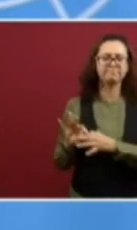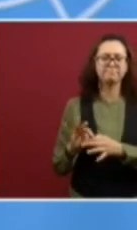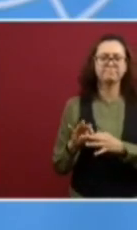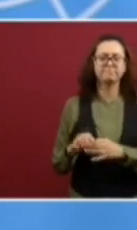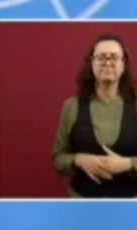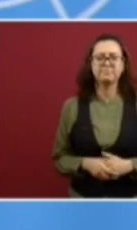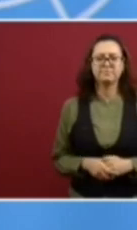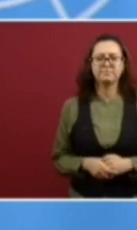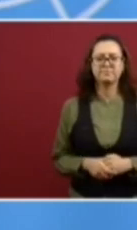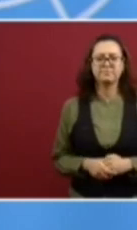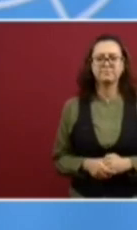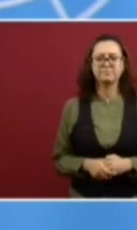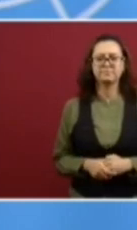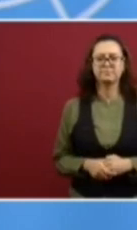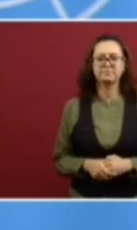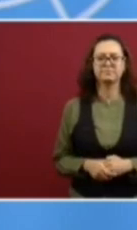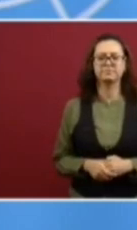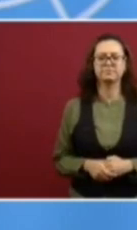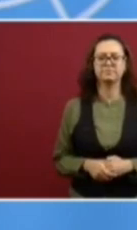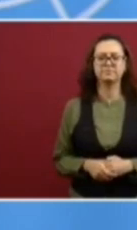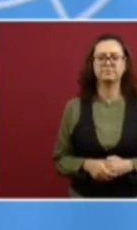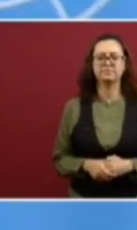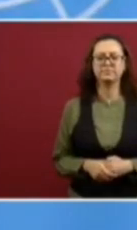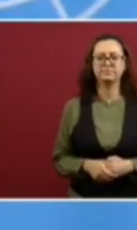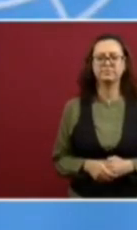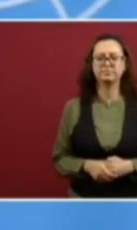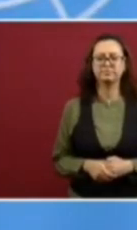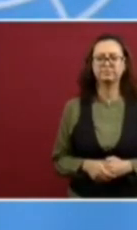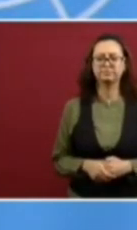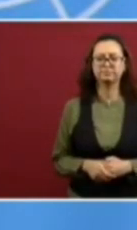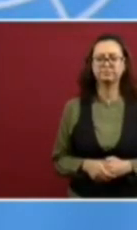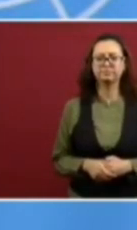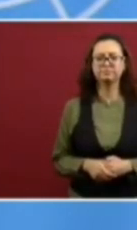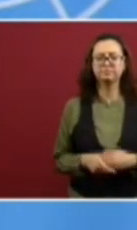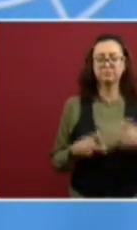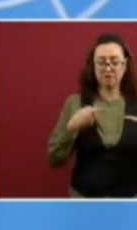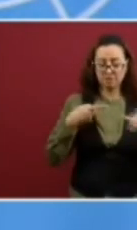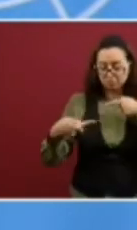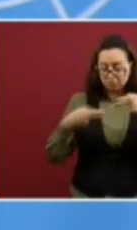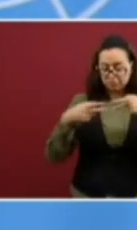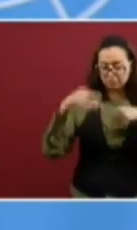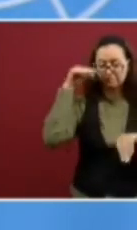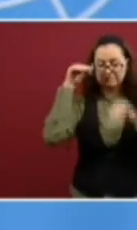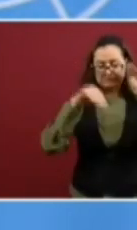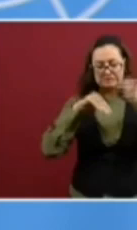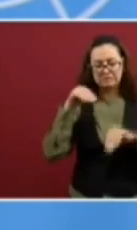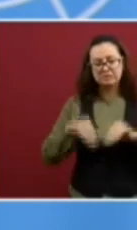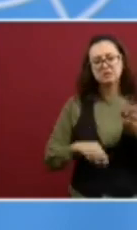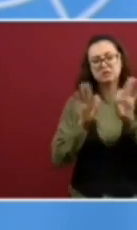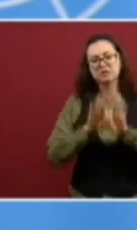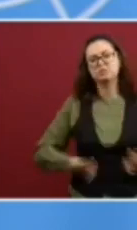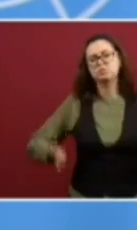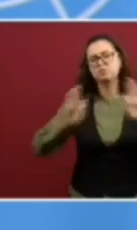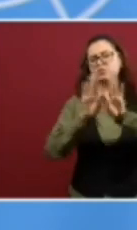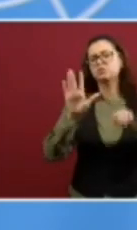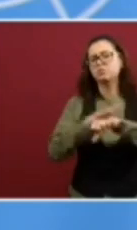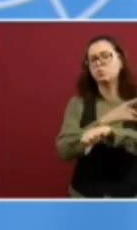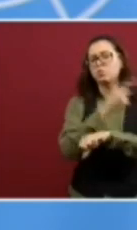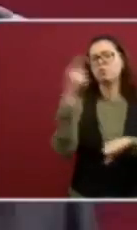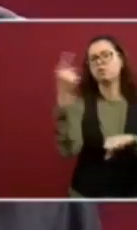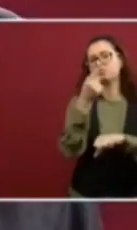es importante este plan porque bye al fondo